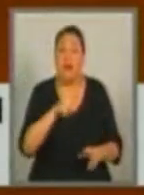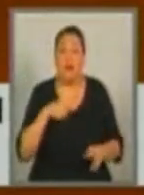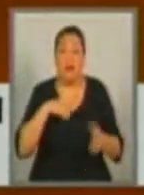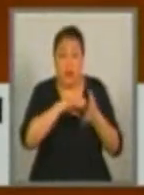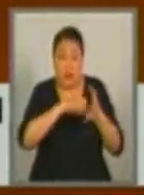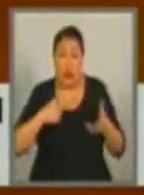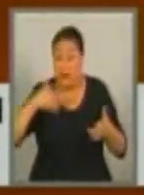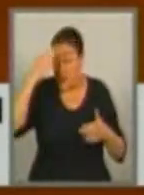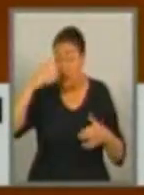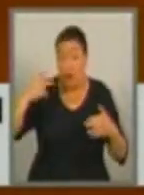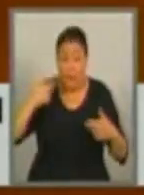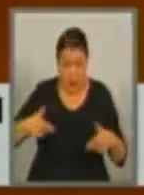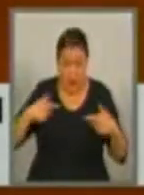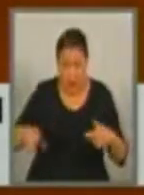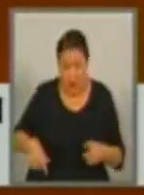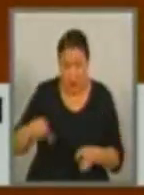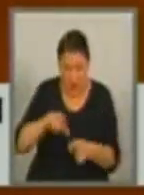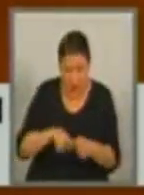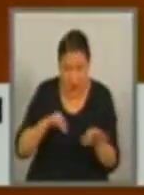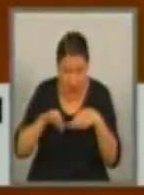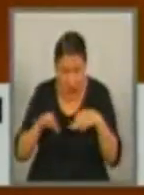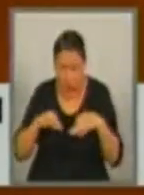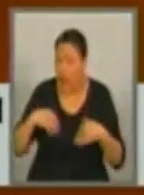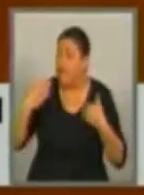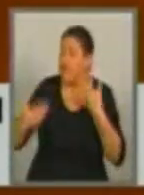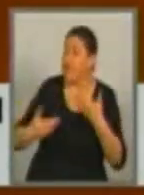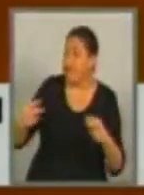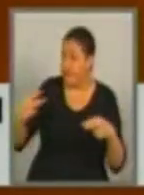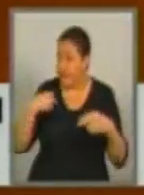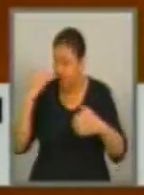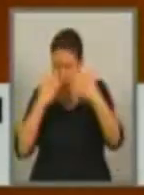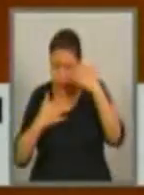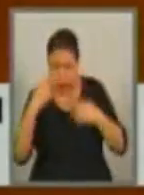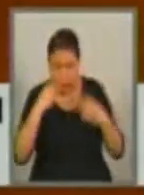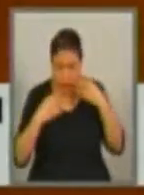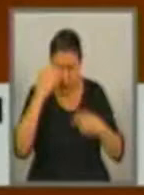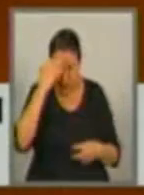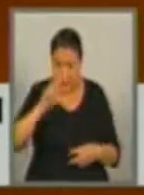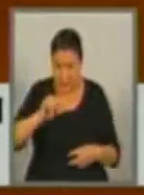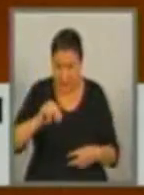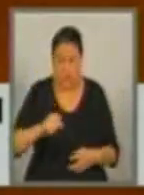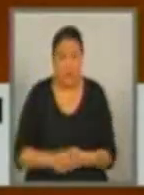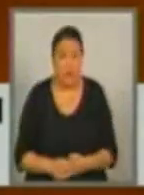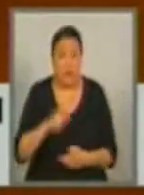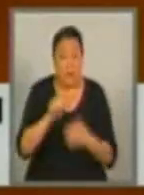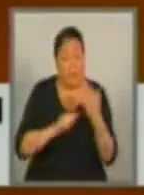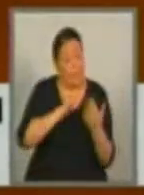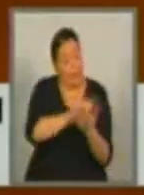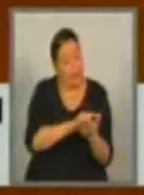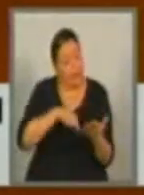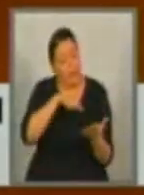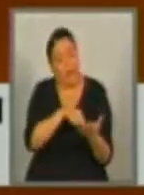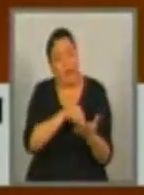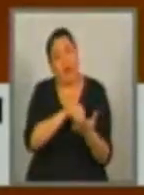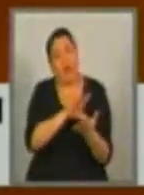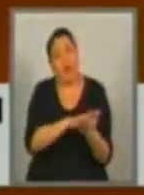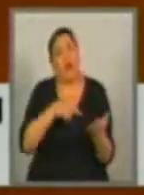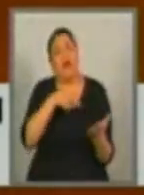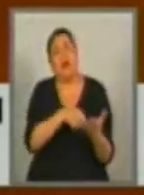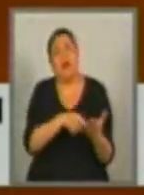autopromoción de los servidores públicos. Compañeras y compañeros, esta ley